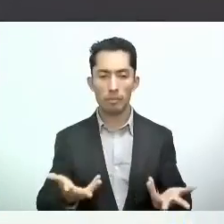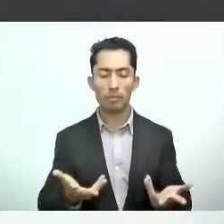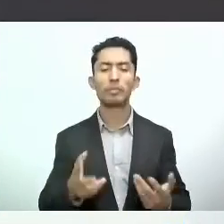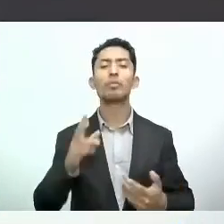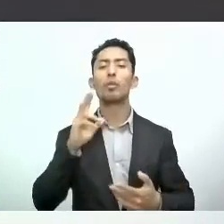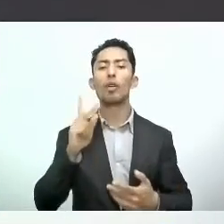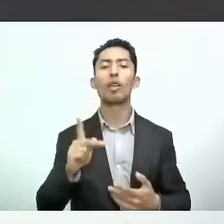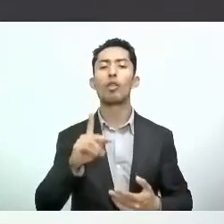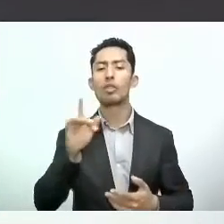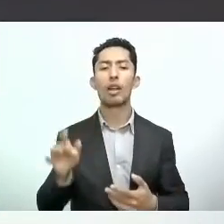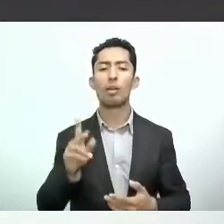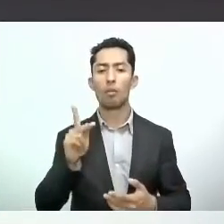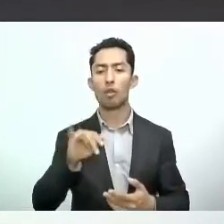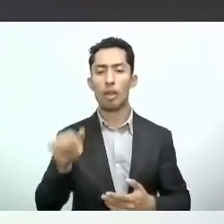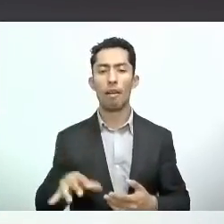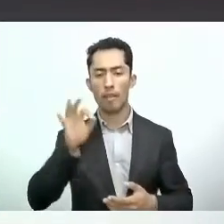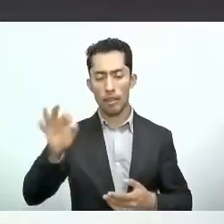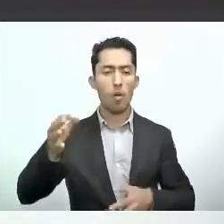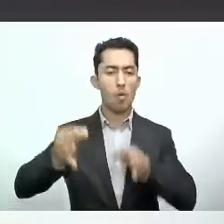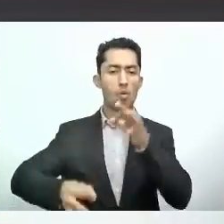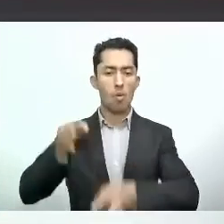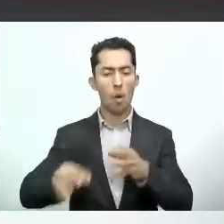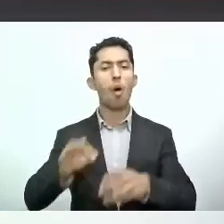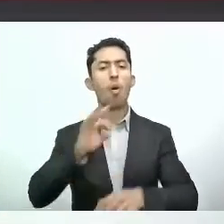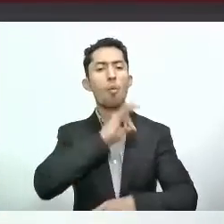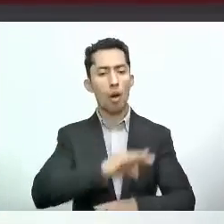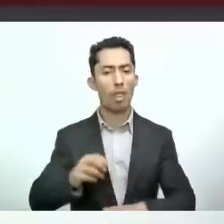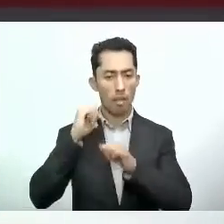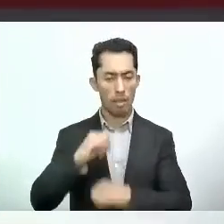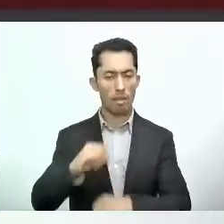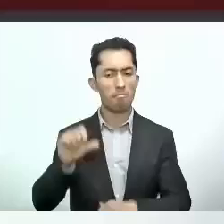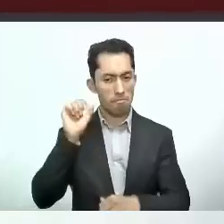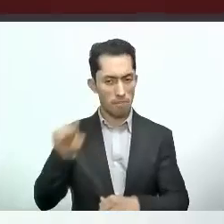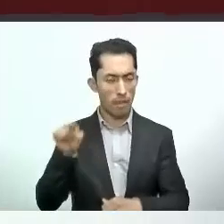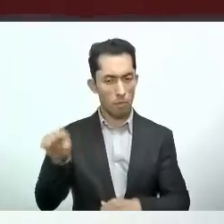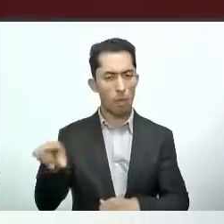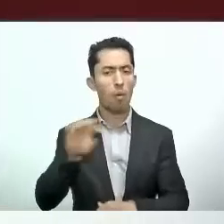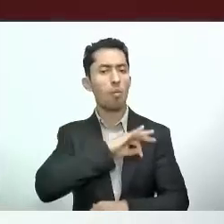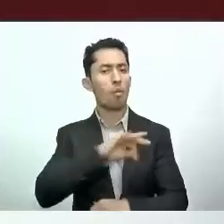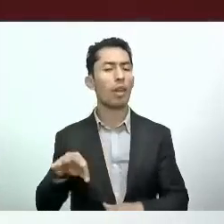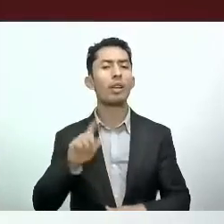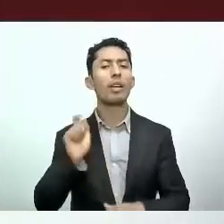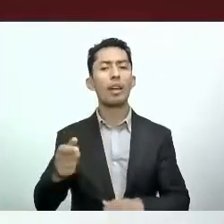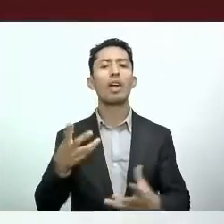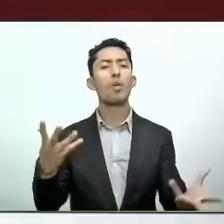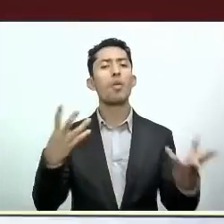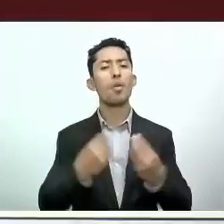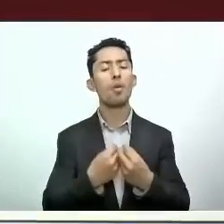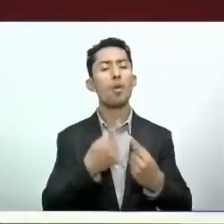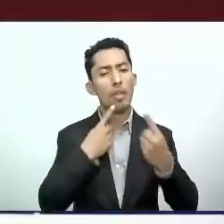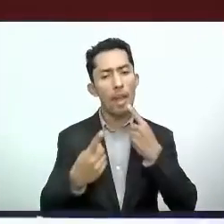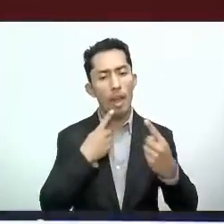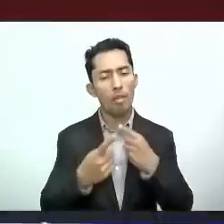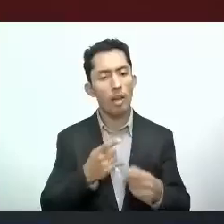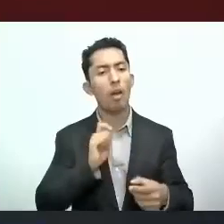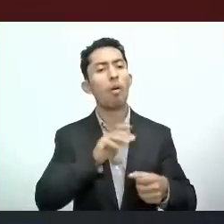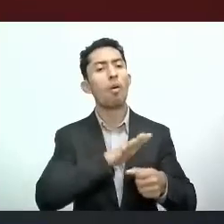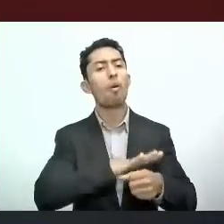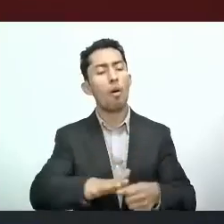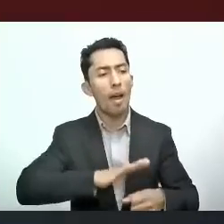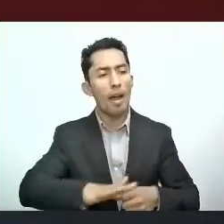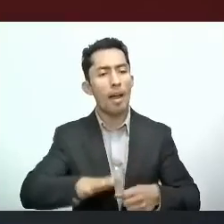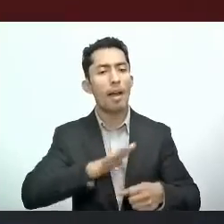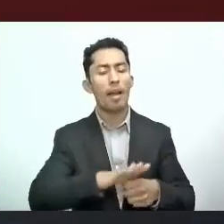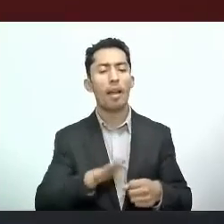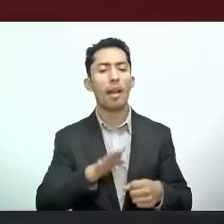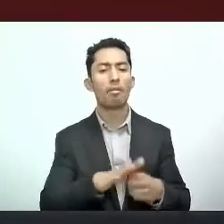creo que tiene la capacidad en sí mismo de generar un diálogo de cuáles son las cosas que